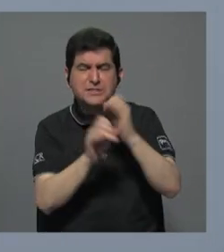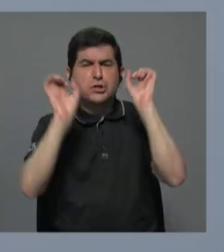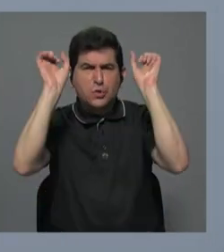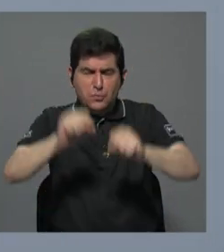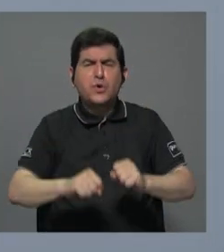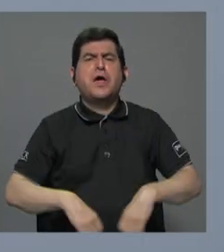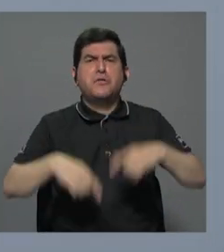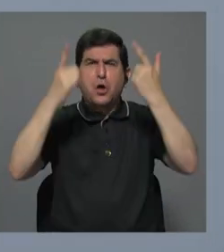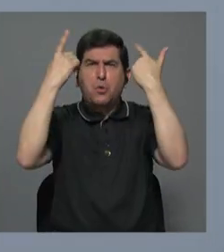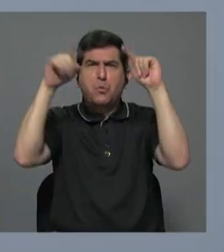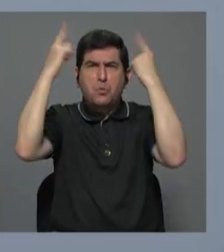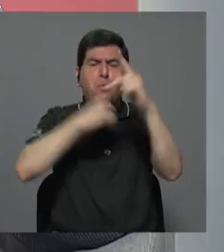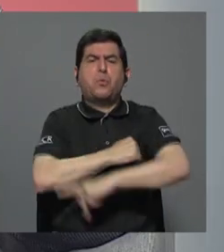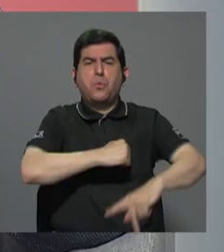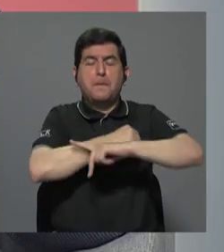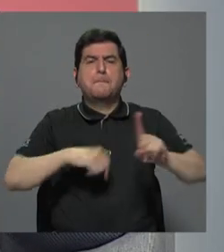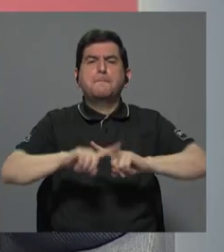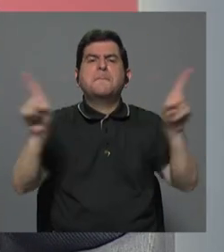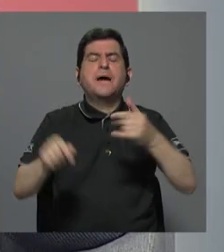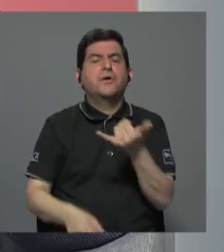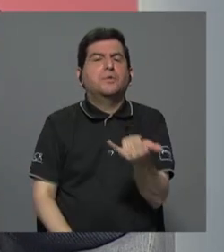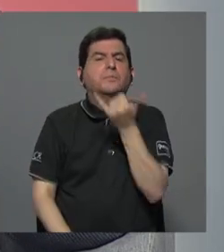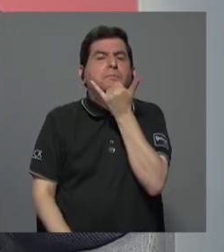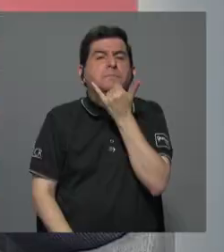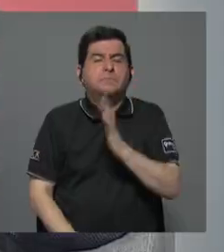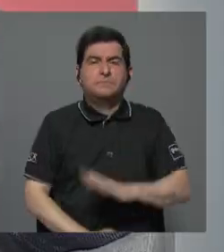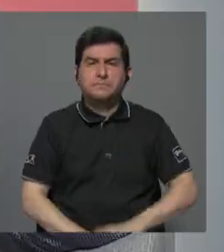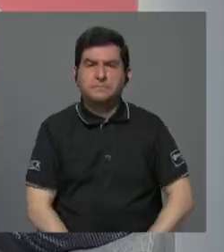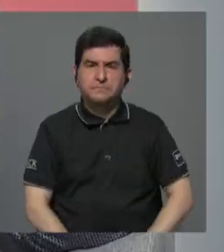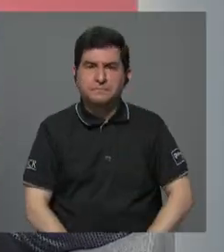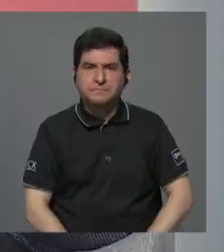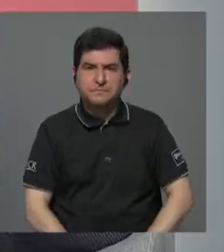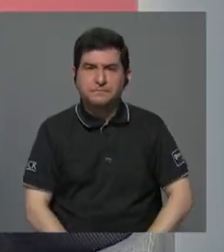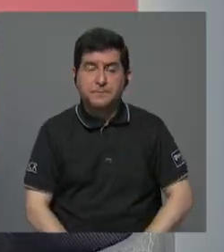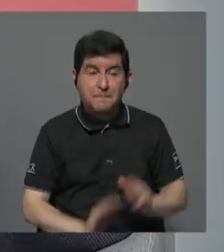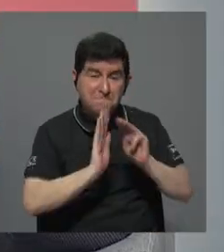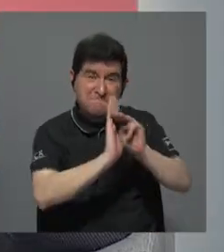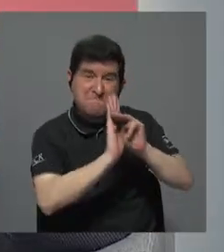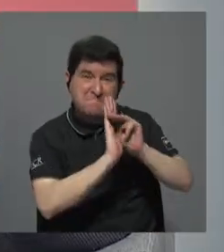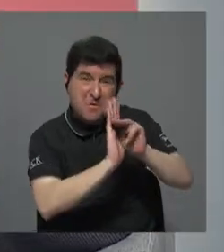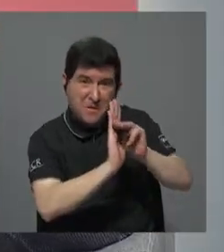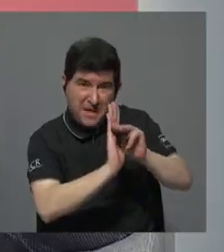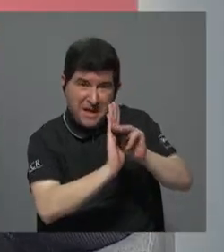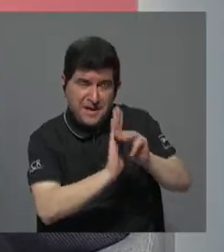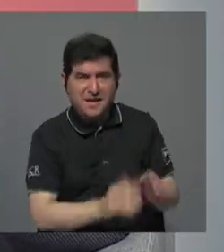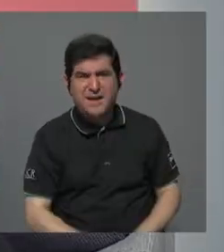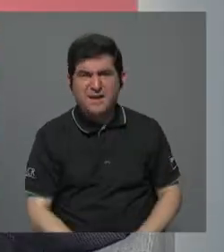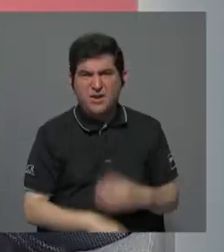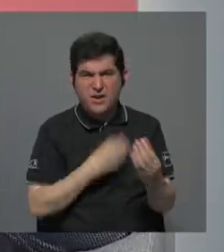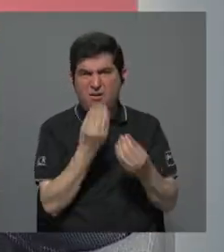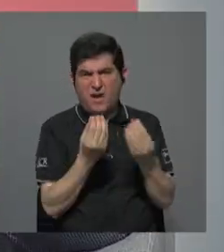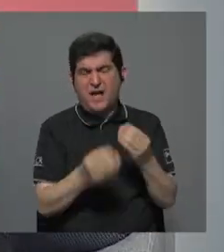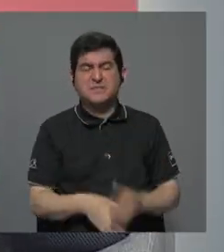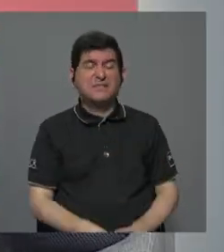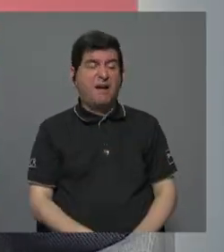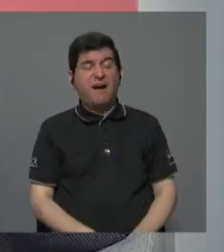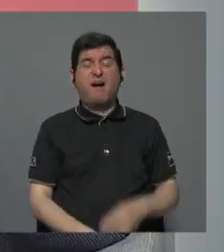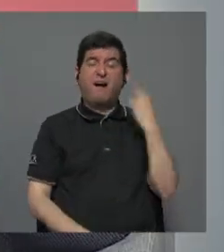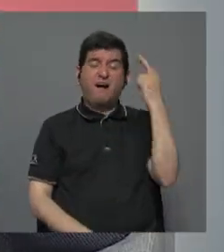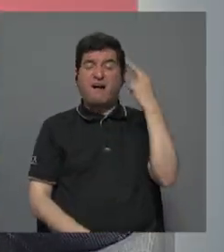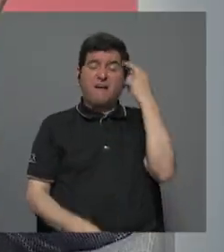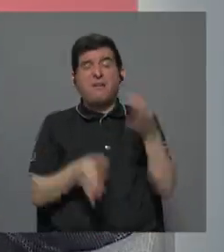poder ser eficientes en este país pero qué es lo que pasa el modelo lo que hace es justificar